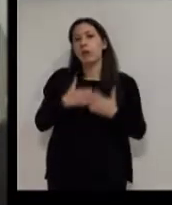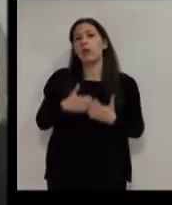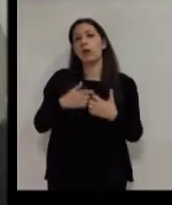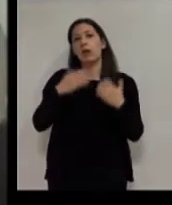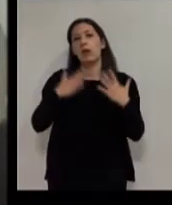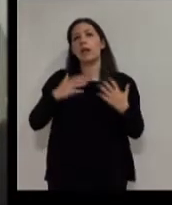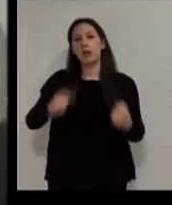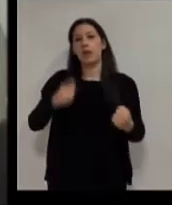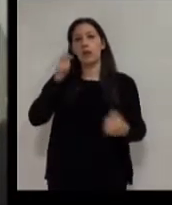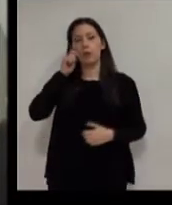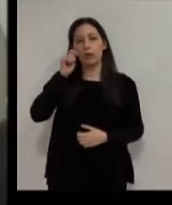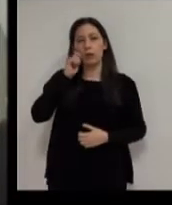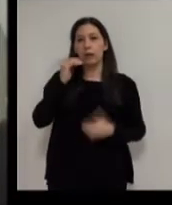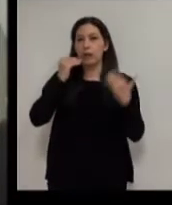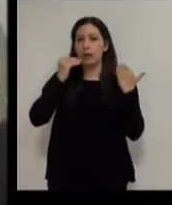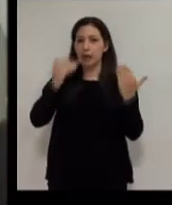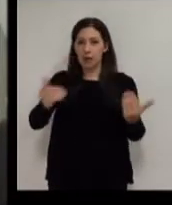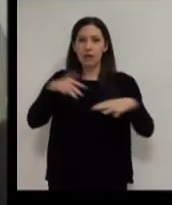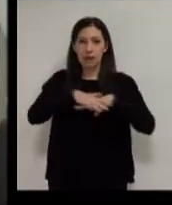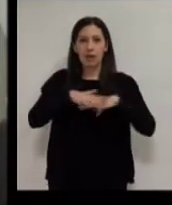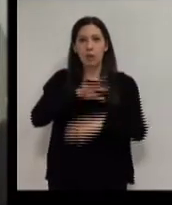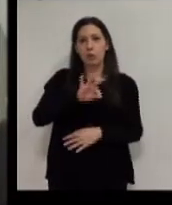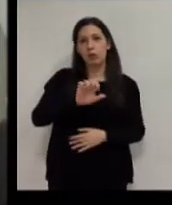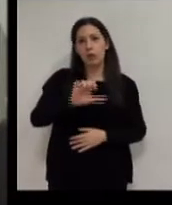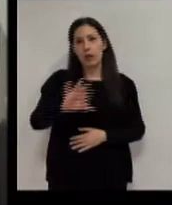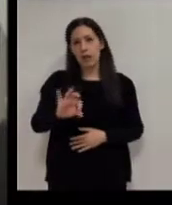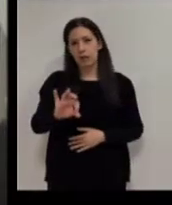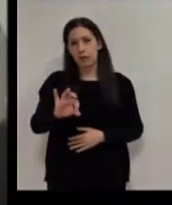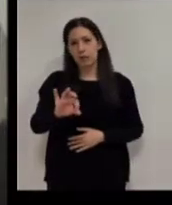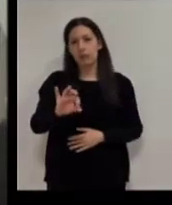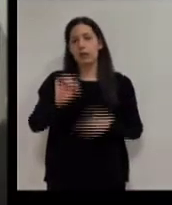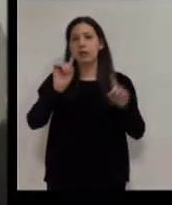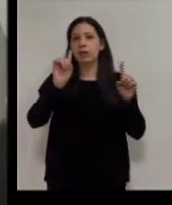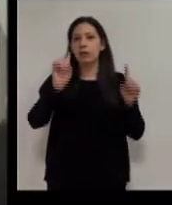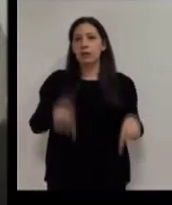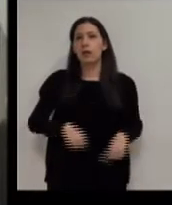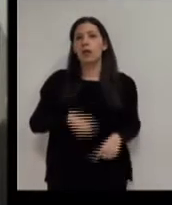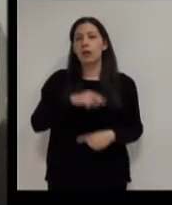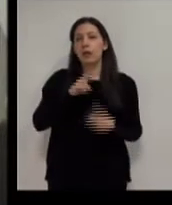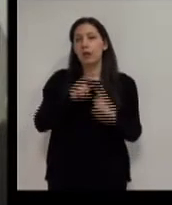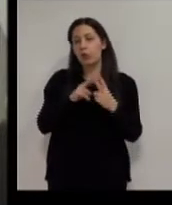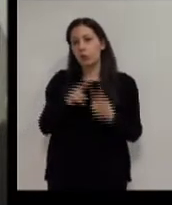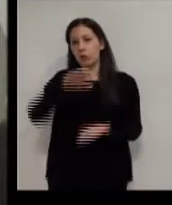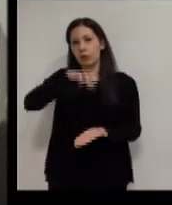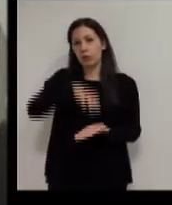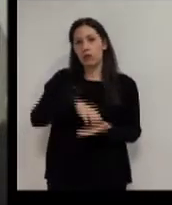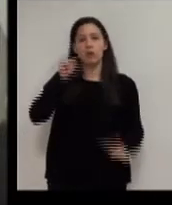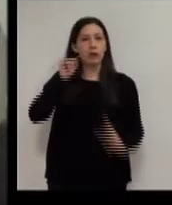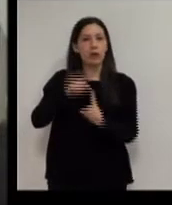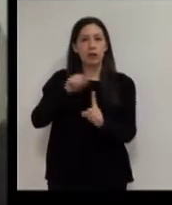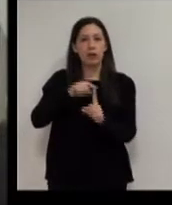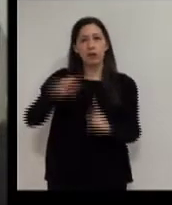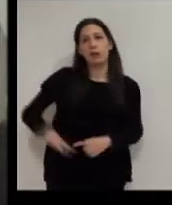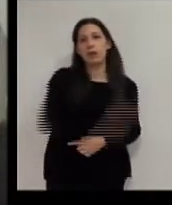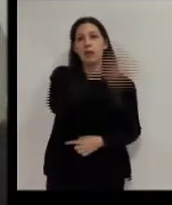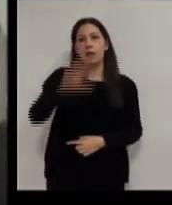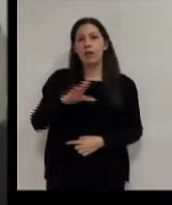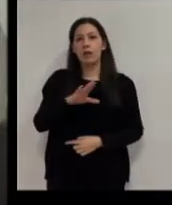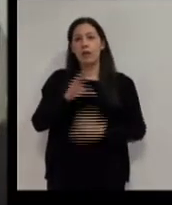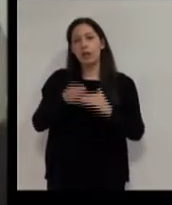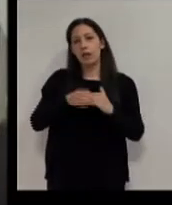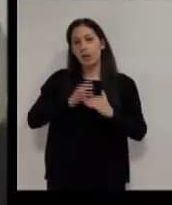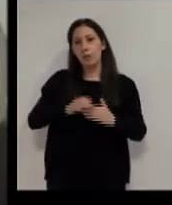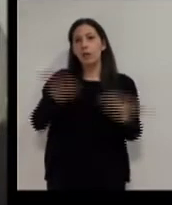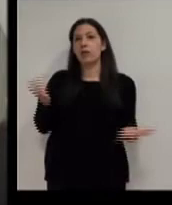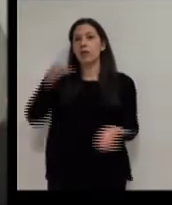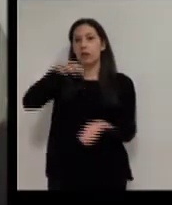Energía y Turismo, a través de Red.es, a dos centros de referencia estatal, el CEAPAD, que es el Centro